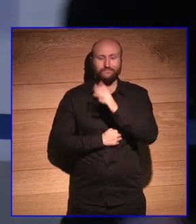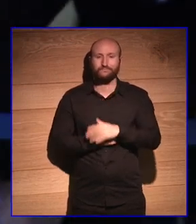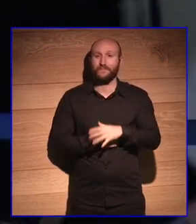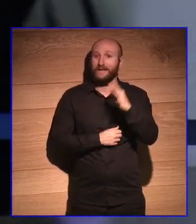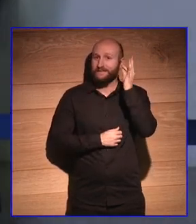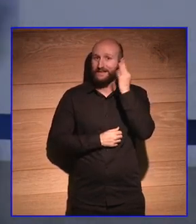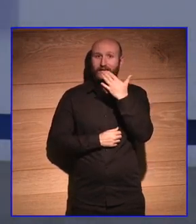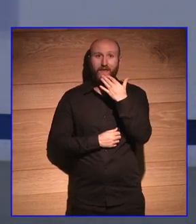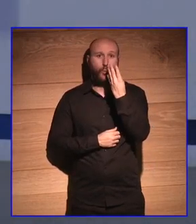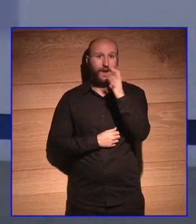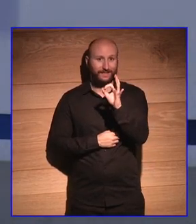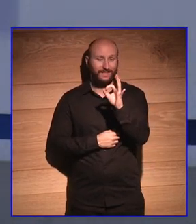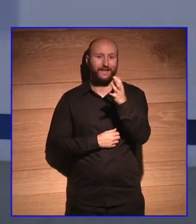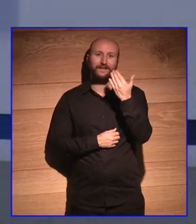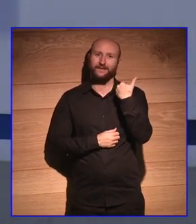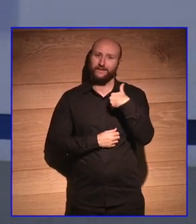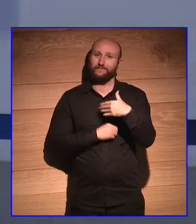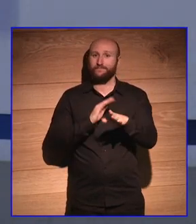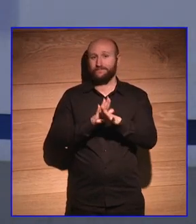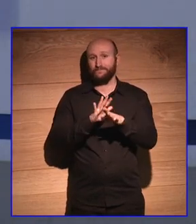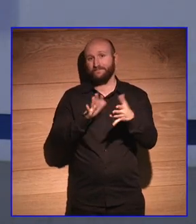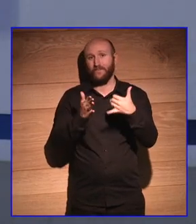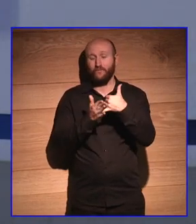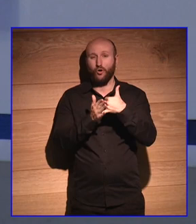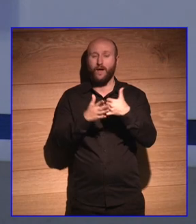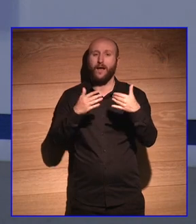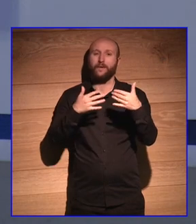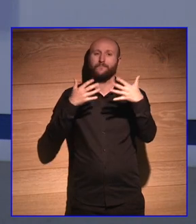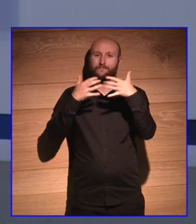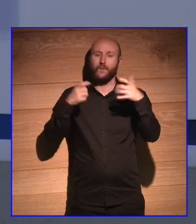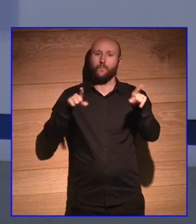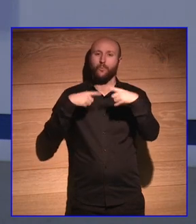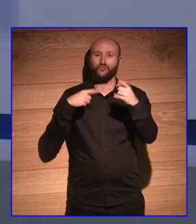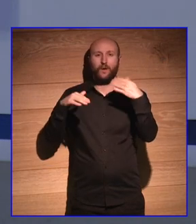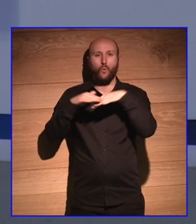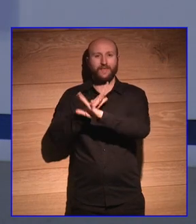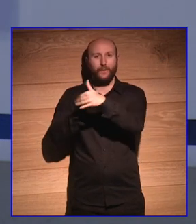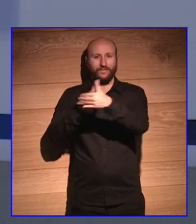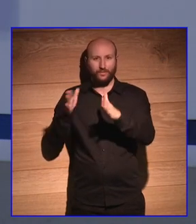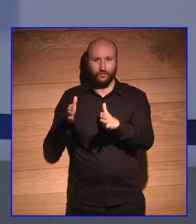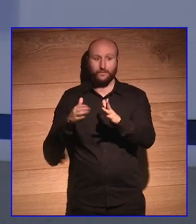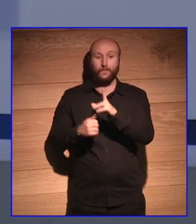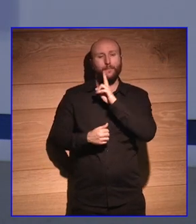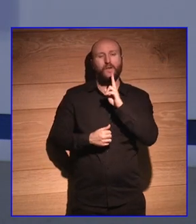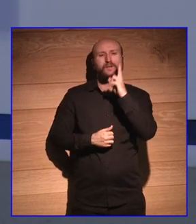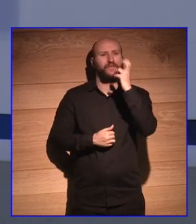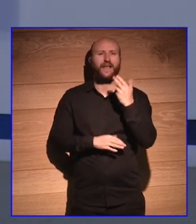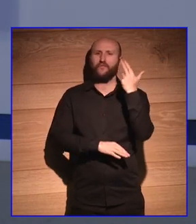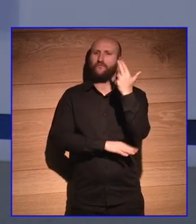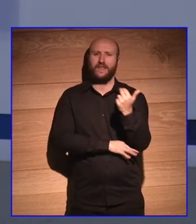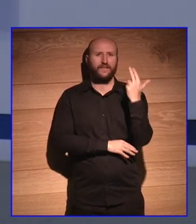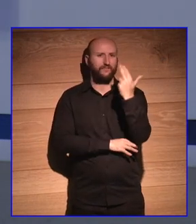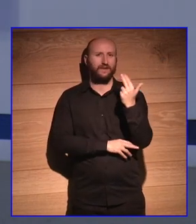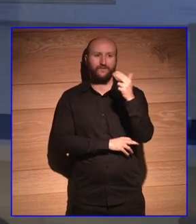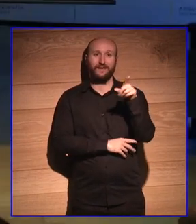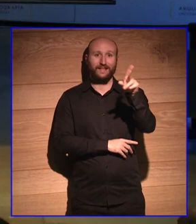40 años conservaba aún inútilmente sus partituras en la habitación su madre venía cada viernes desde madrid